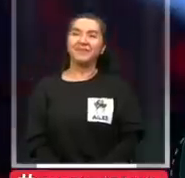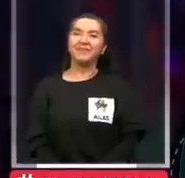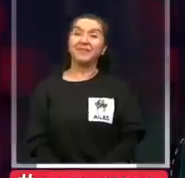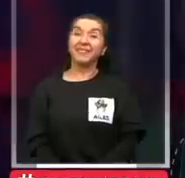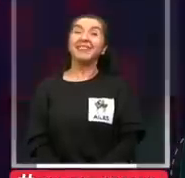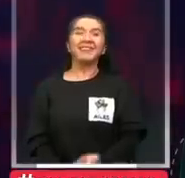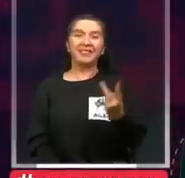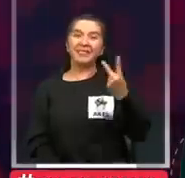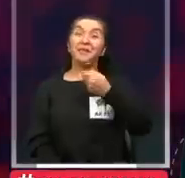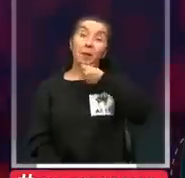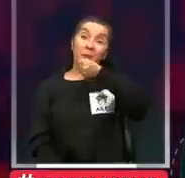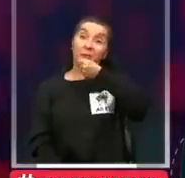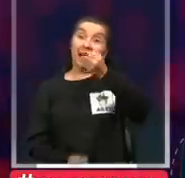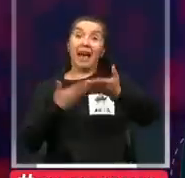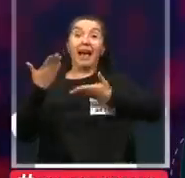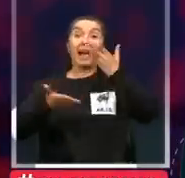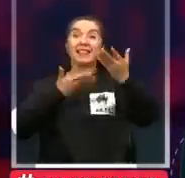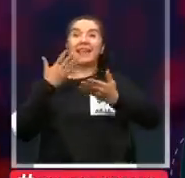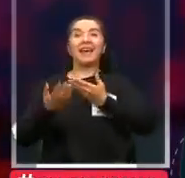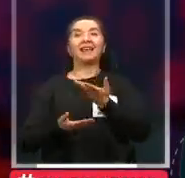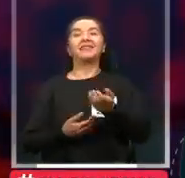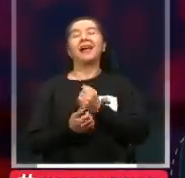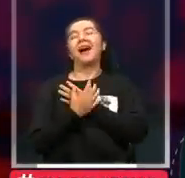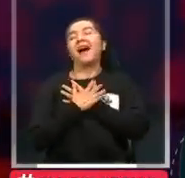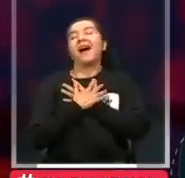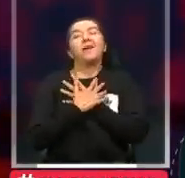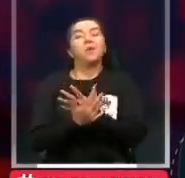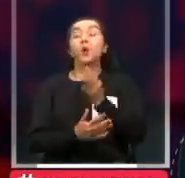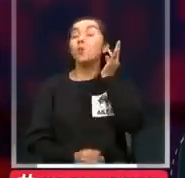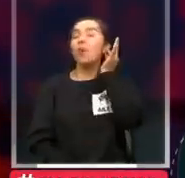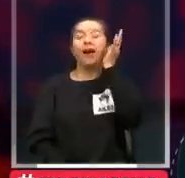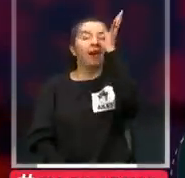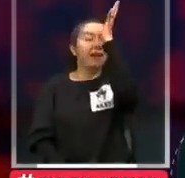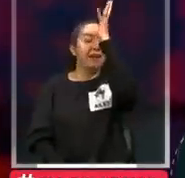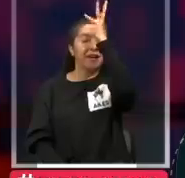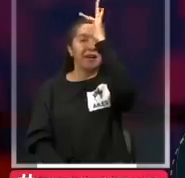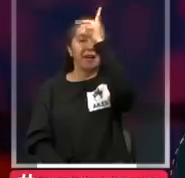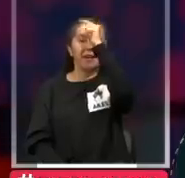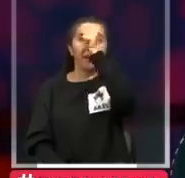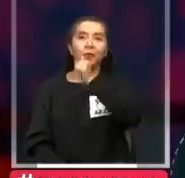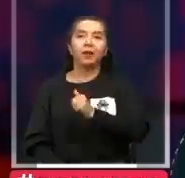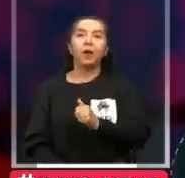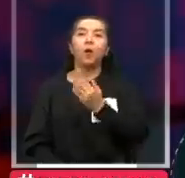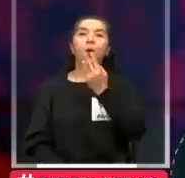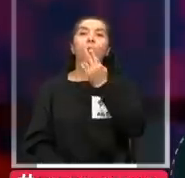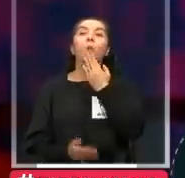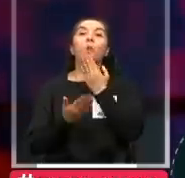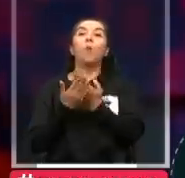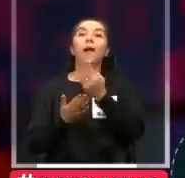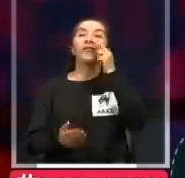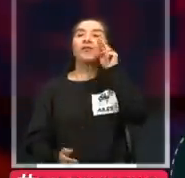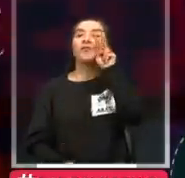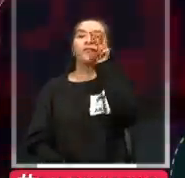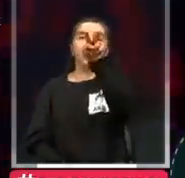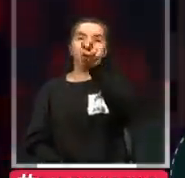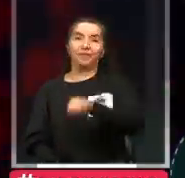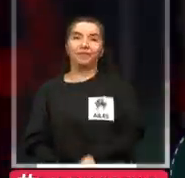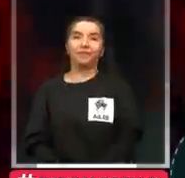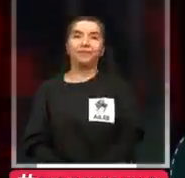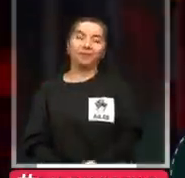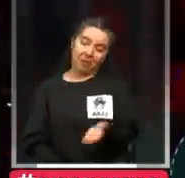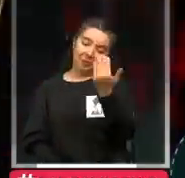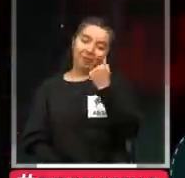Y vamos a cantar todos esta canción de amor de esta mujer enamorada, Cuando lo veo. A ver si la cantan. Vamos ahí.